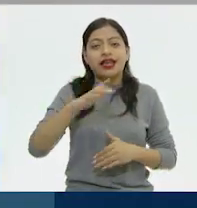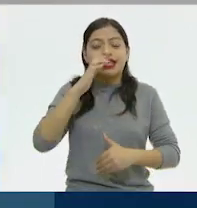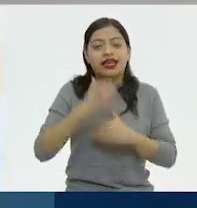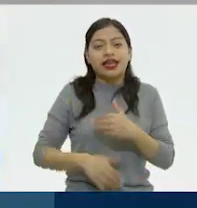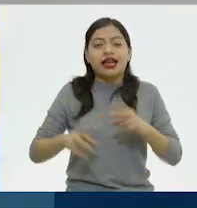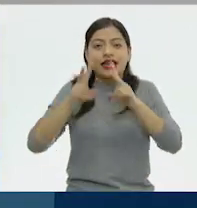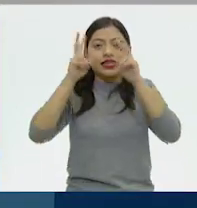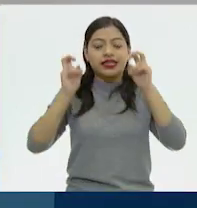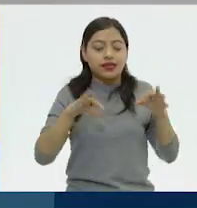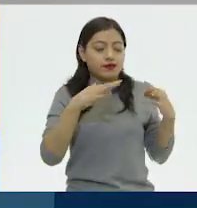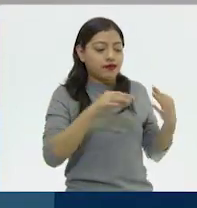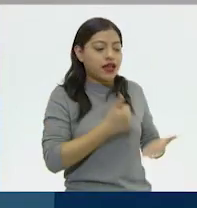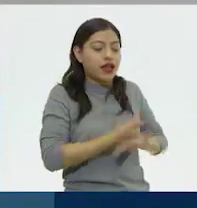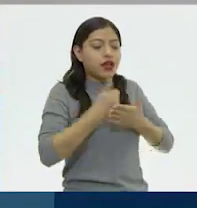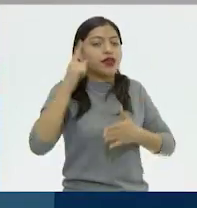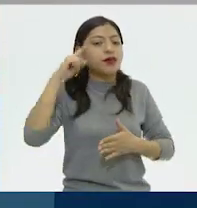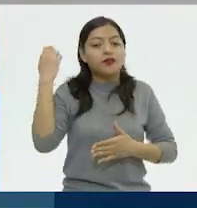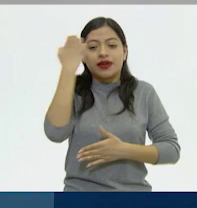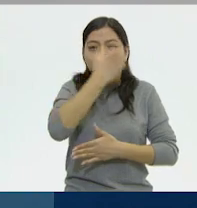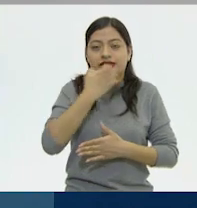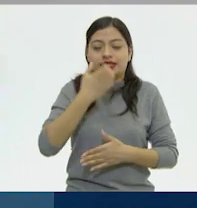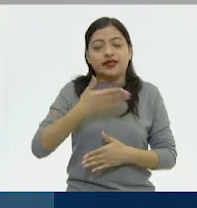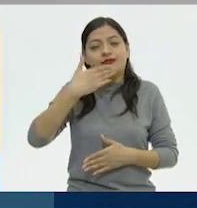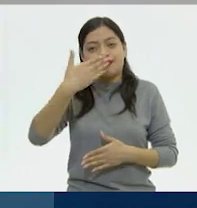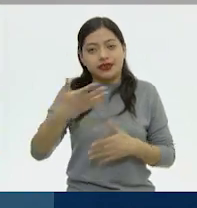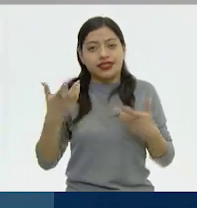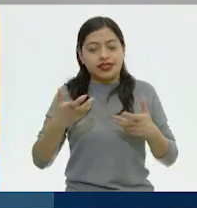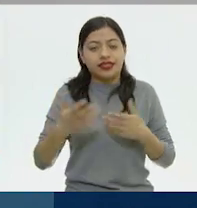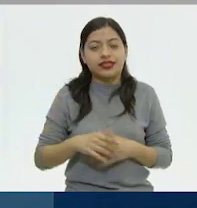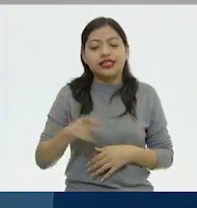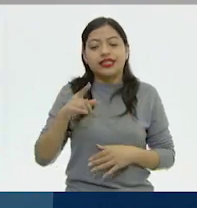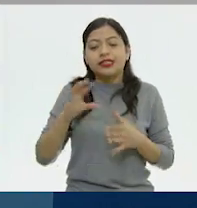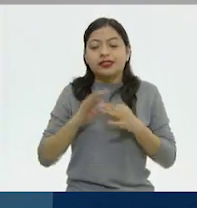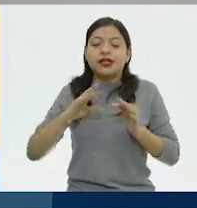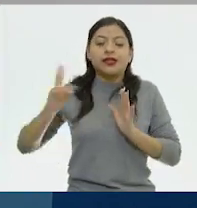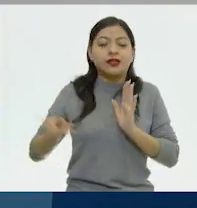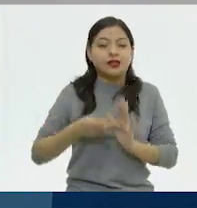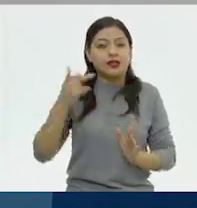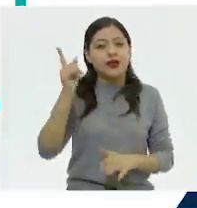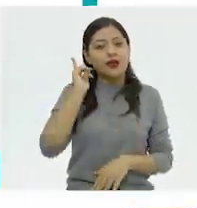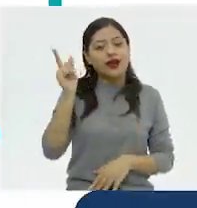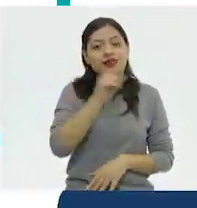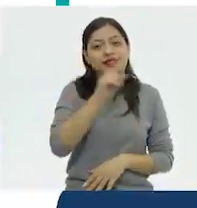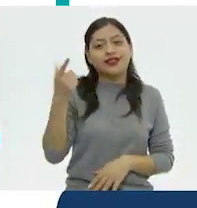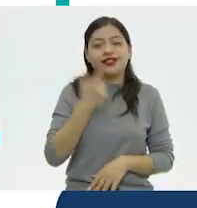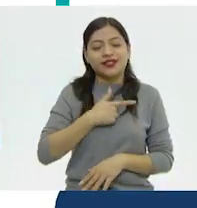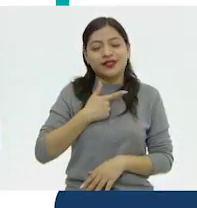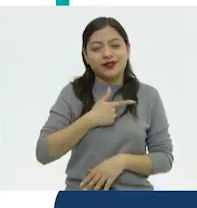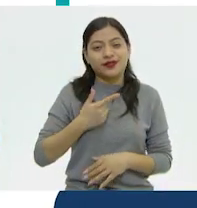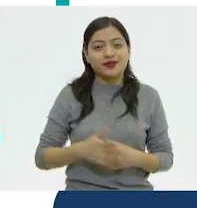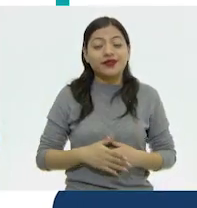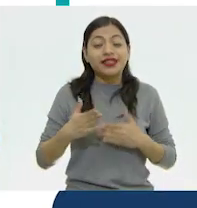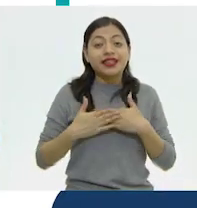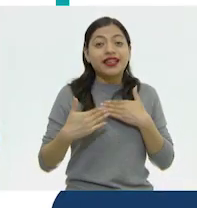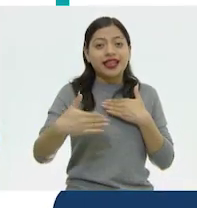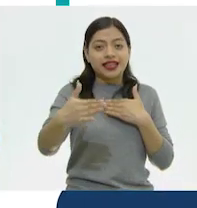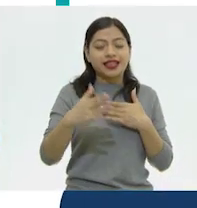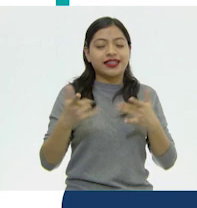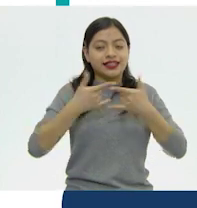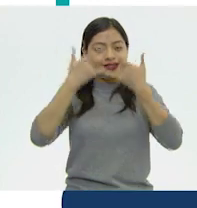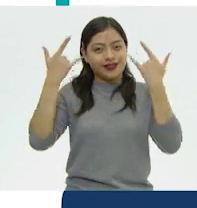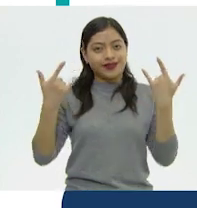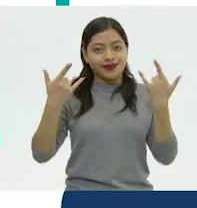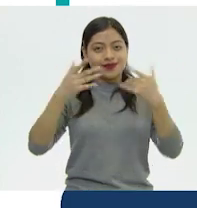de autoestudio para la resolución de exámenes repaso, y espero que lo hayan disfrutado tanto como nosotros. A continuación,